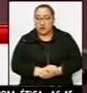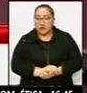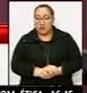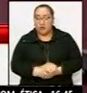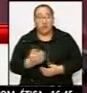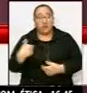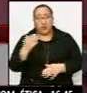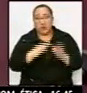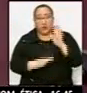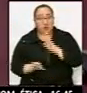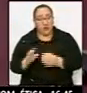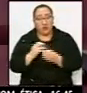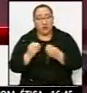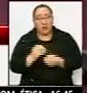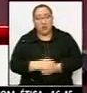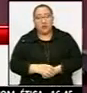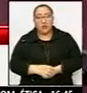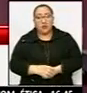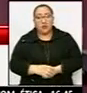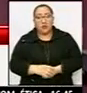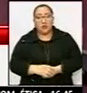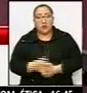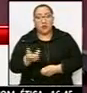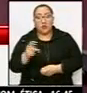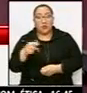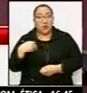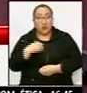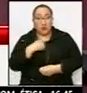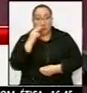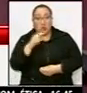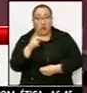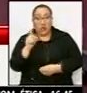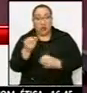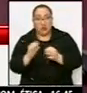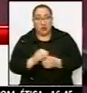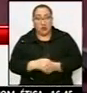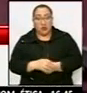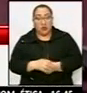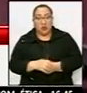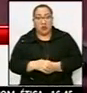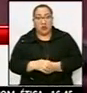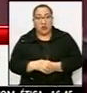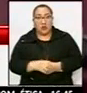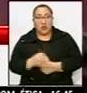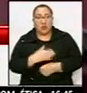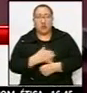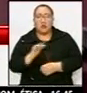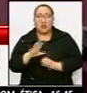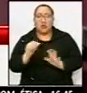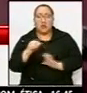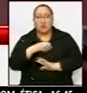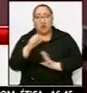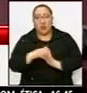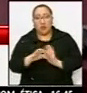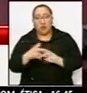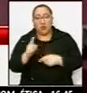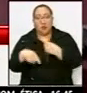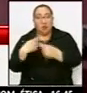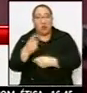Preocupado porque cuando hemos visto el presupuesto que se van a hacer 56 proyectos el próximo año